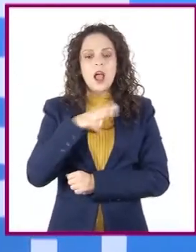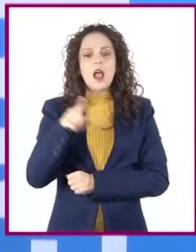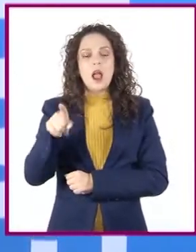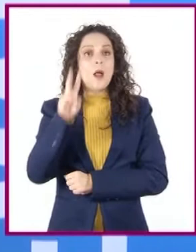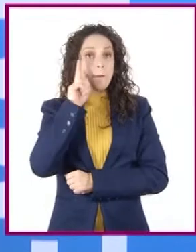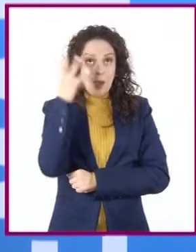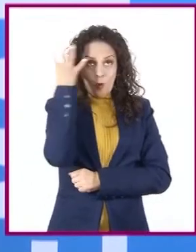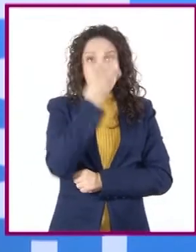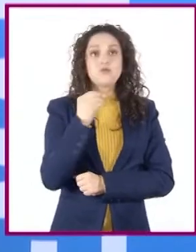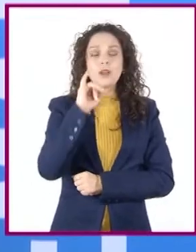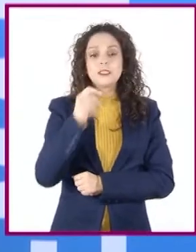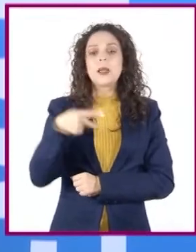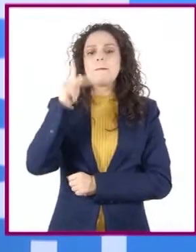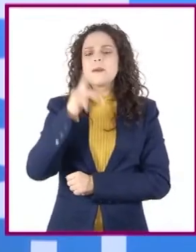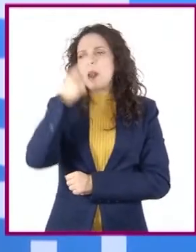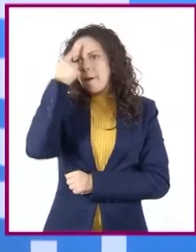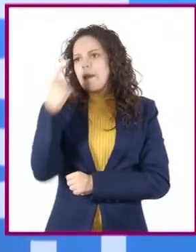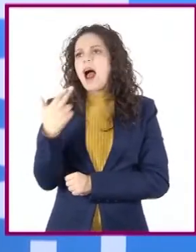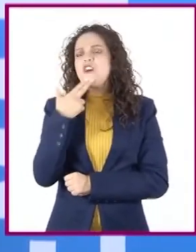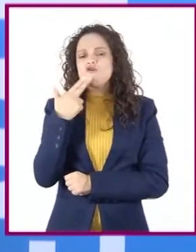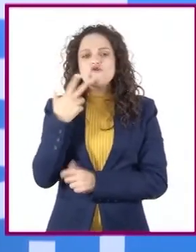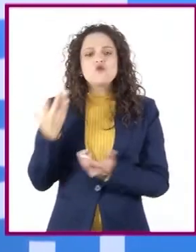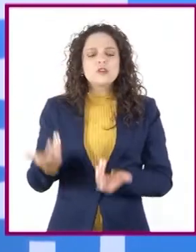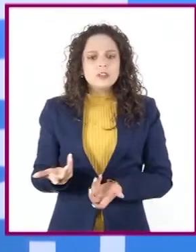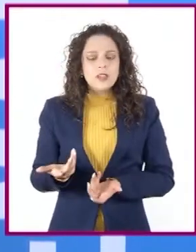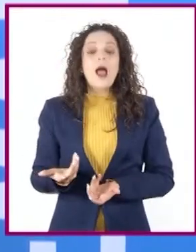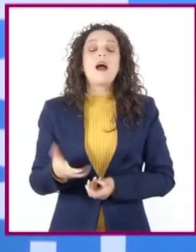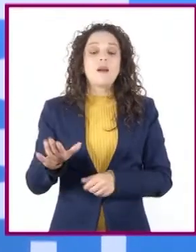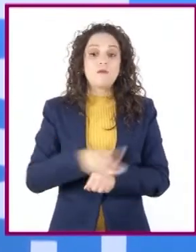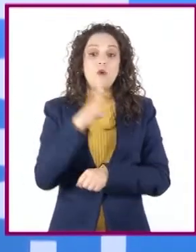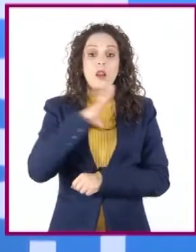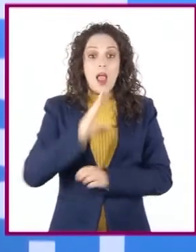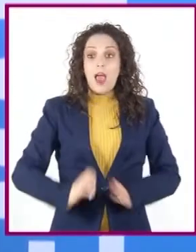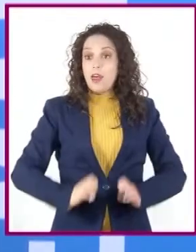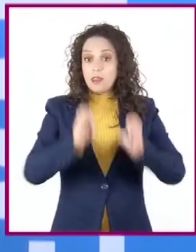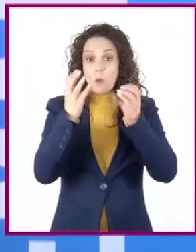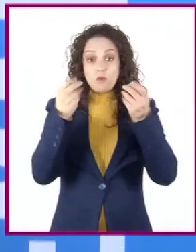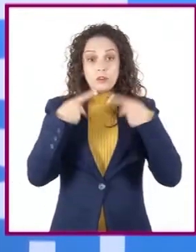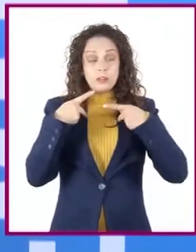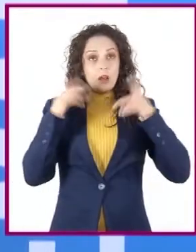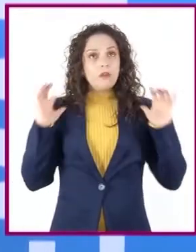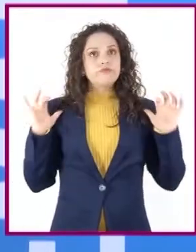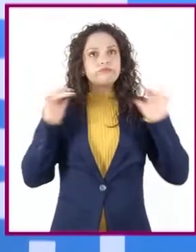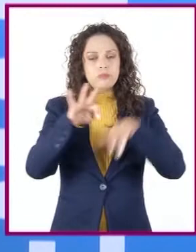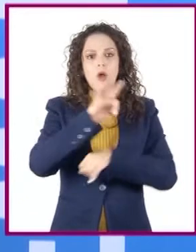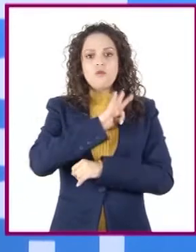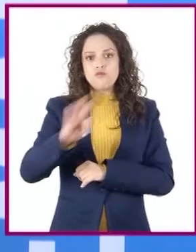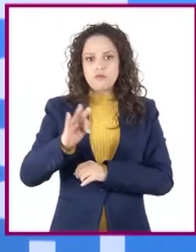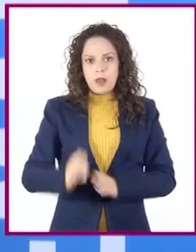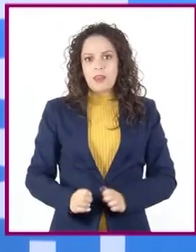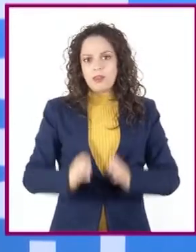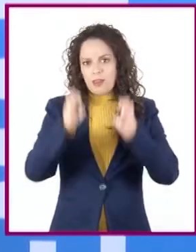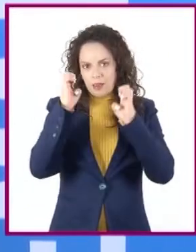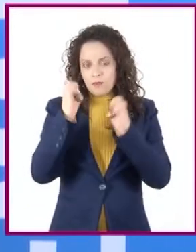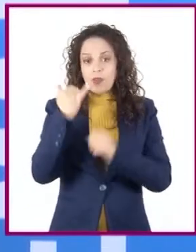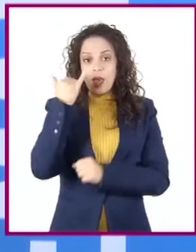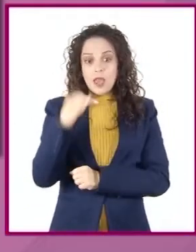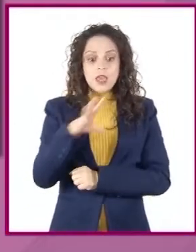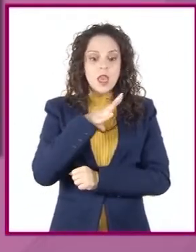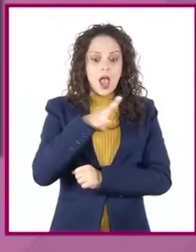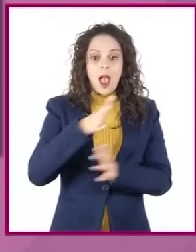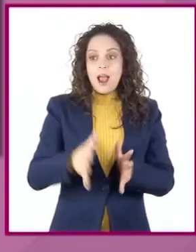ya que hay edificios que alojan a una gran cantidad de personas, debido a sus dimensiones y al volumen que pueden